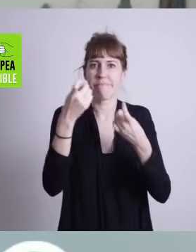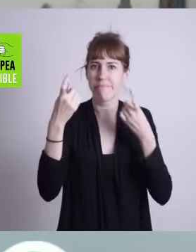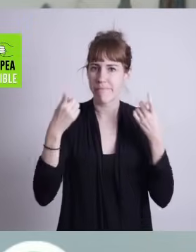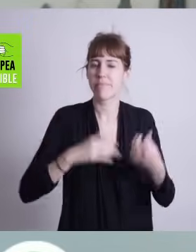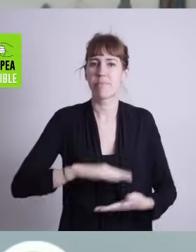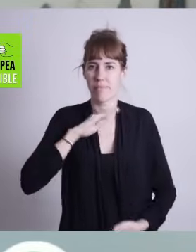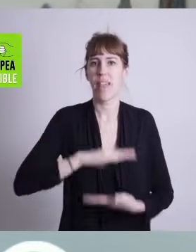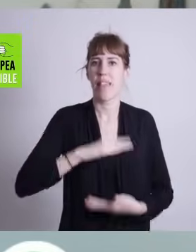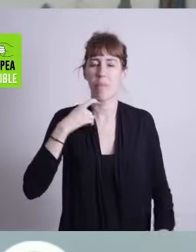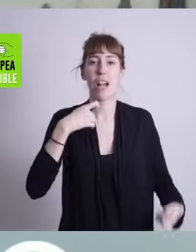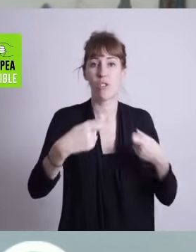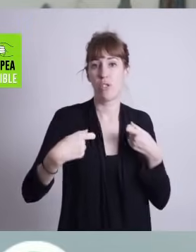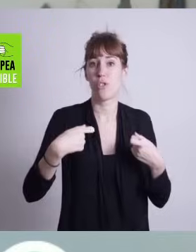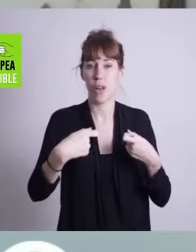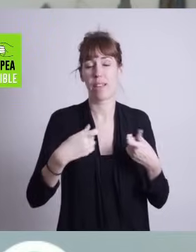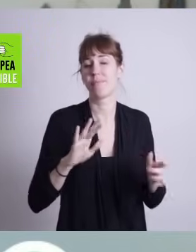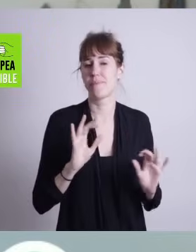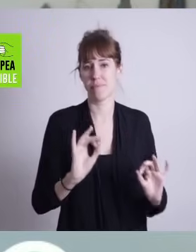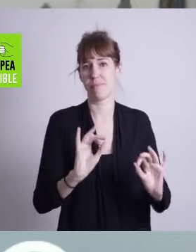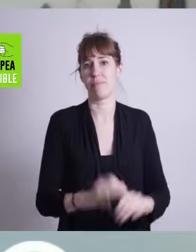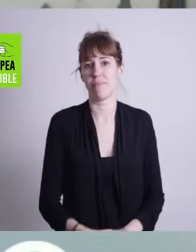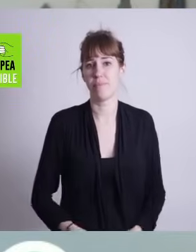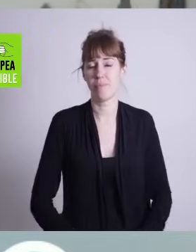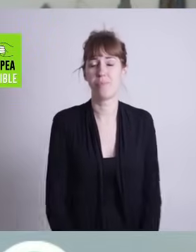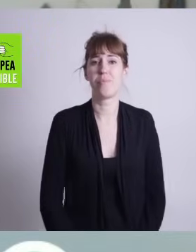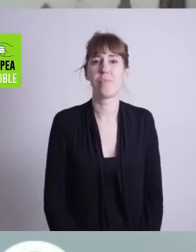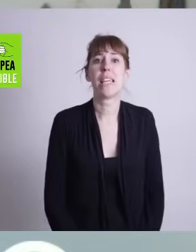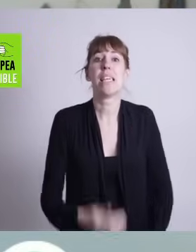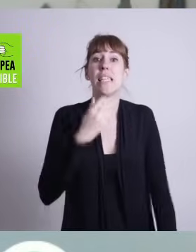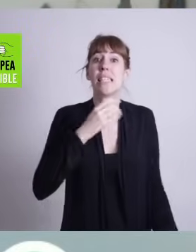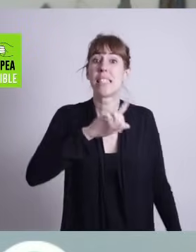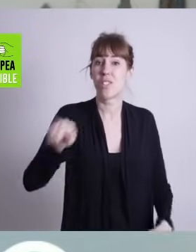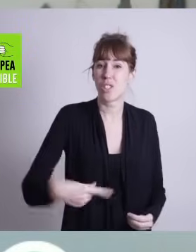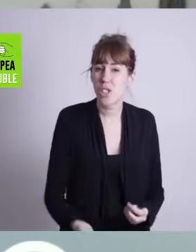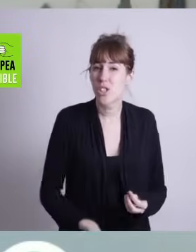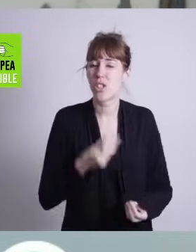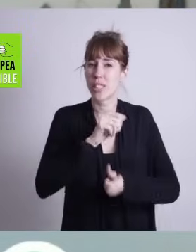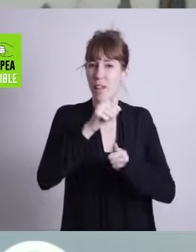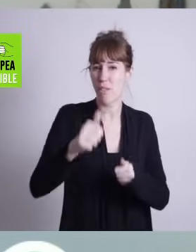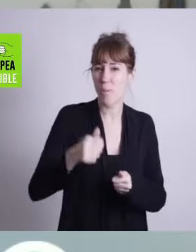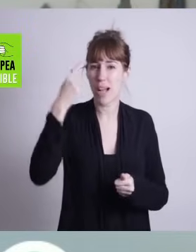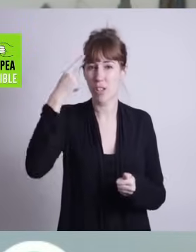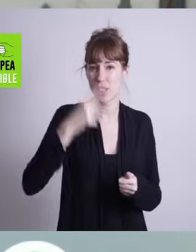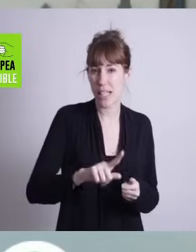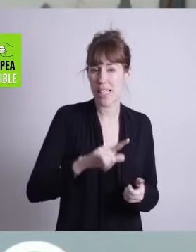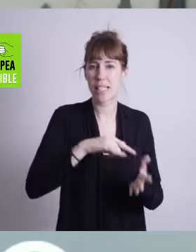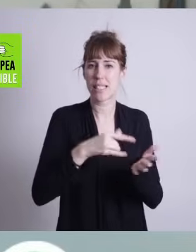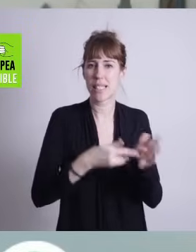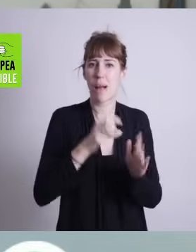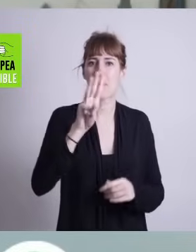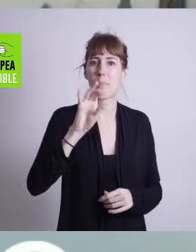capacidad de controlar, esta capacidad nuestra. Si nosotros, de manera consciente, activamos nuestro sistema pineal,